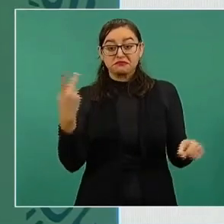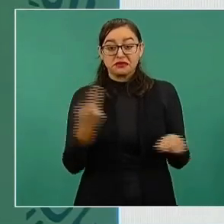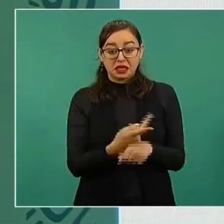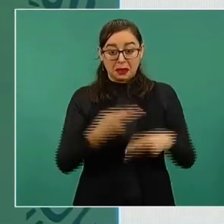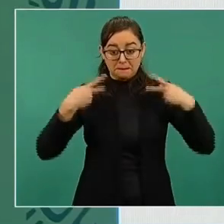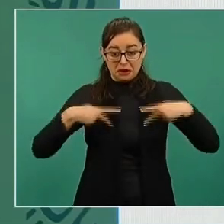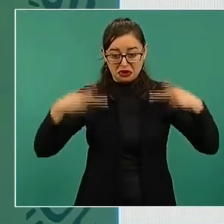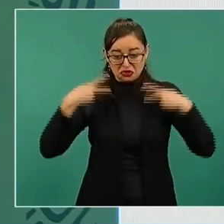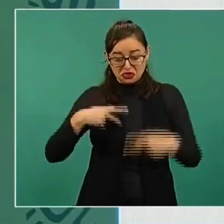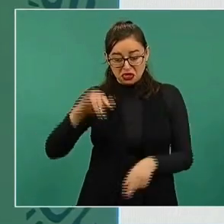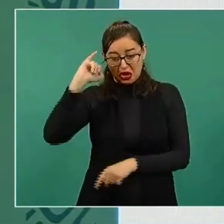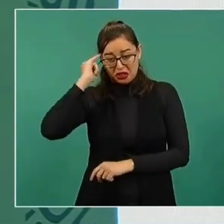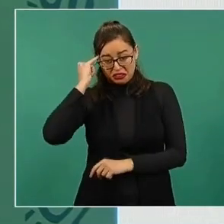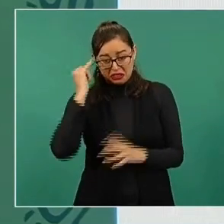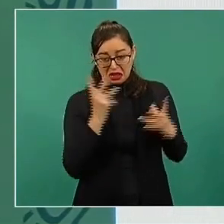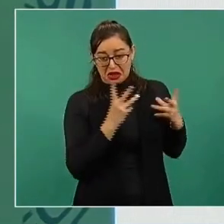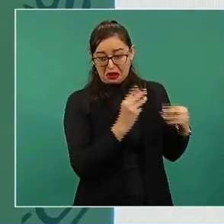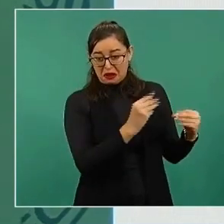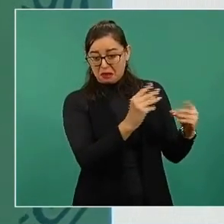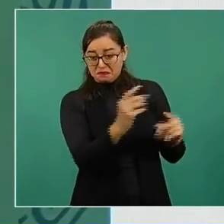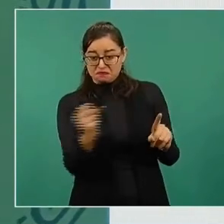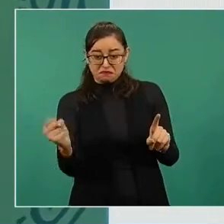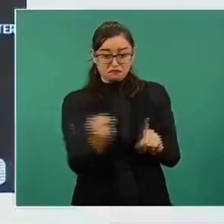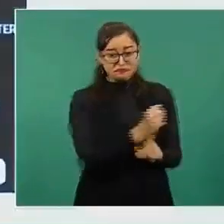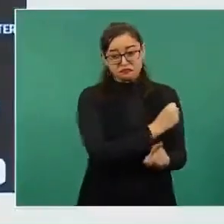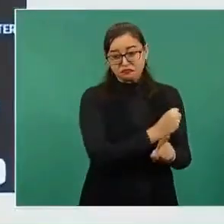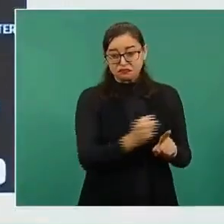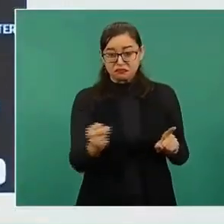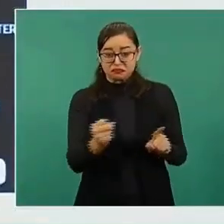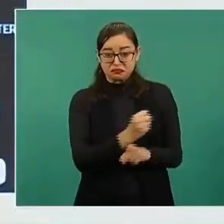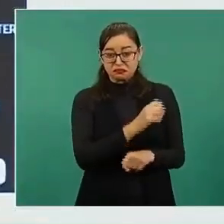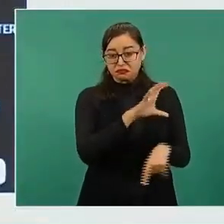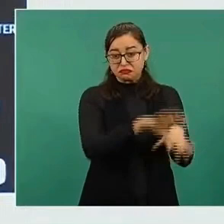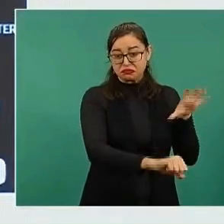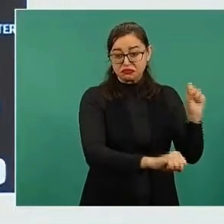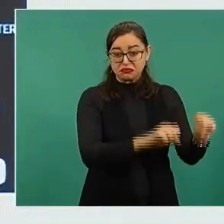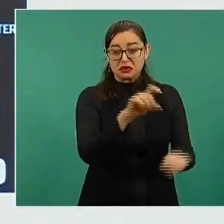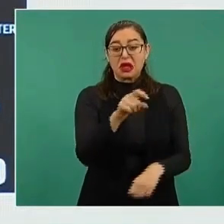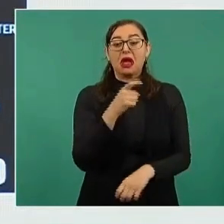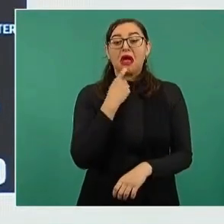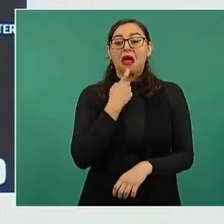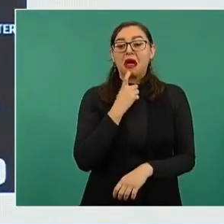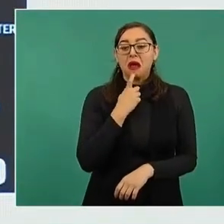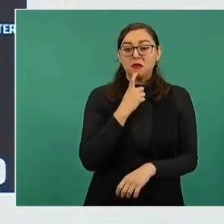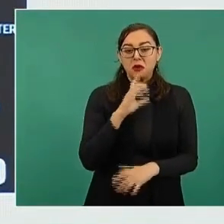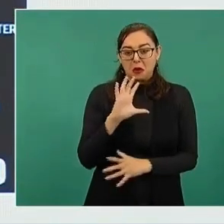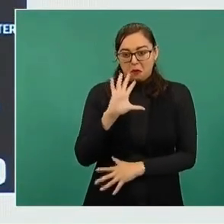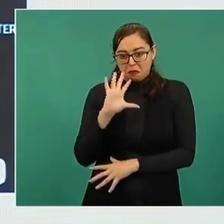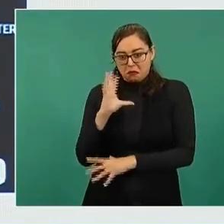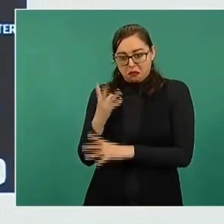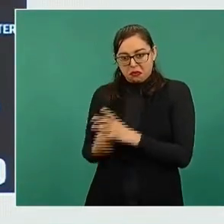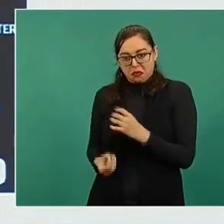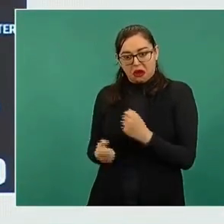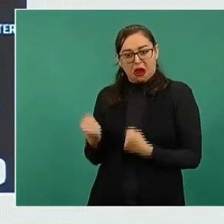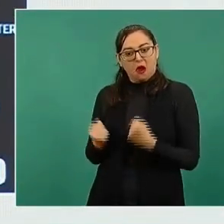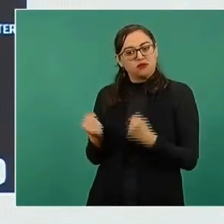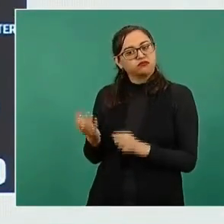indígenas fueron golpeados y arrastrados, AMLO huía del lugar escondido en un